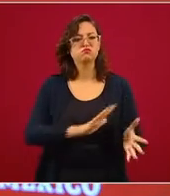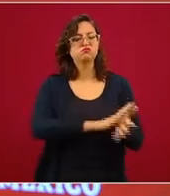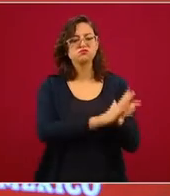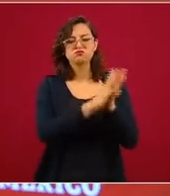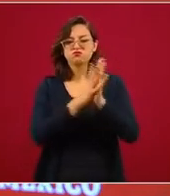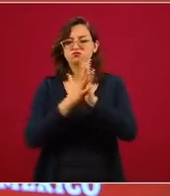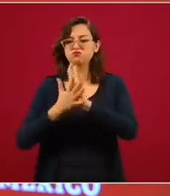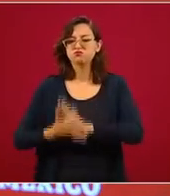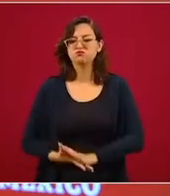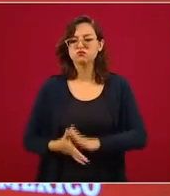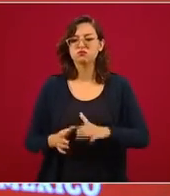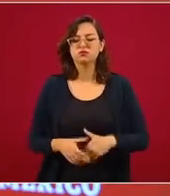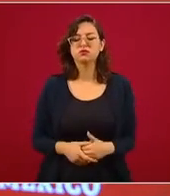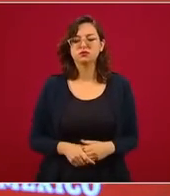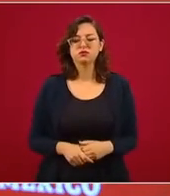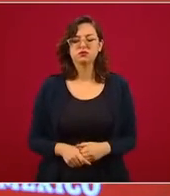para